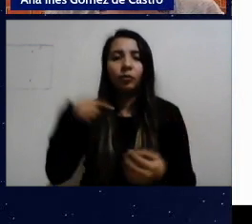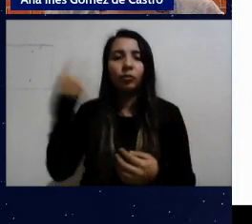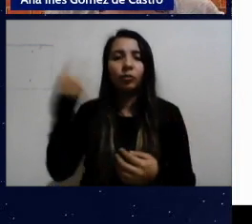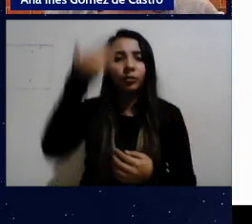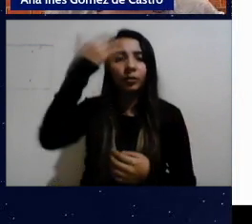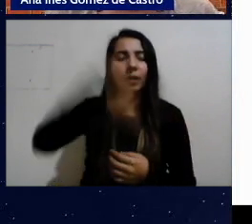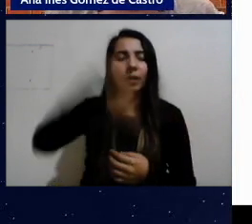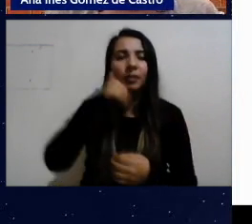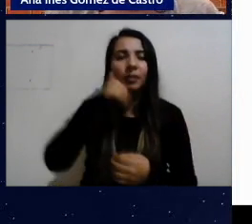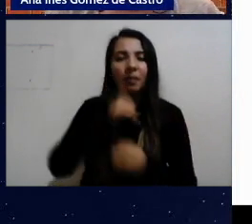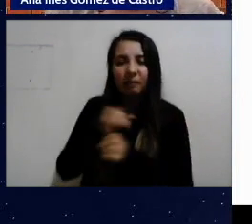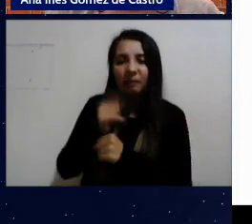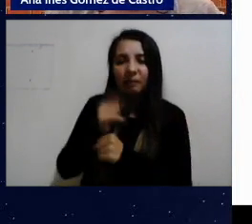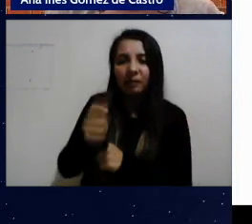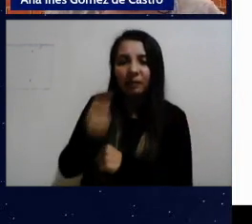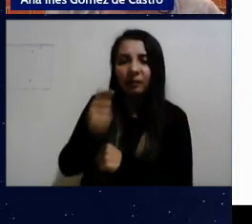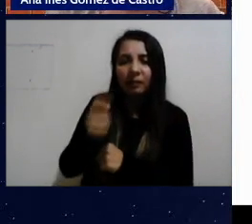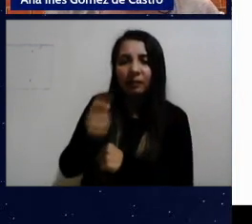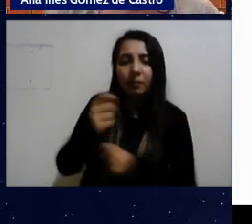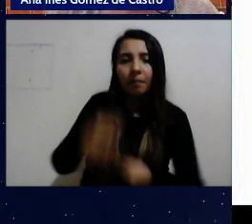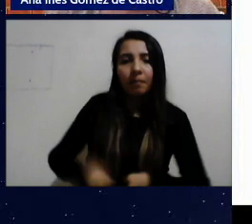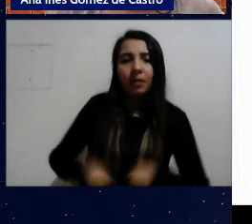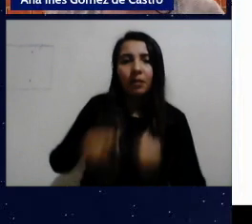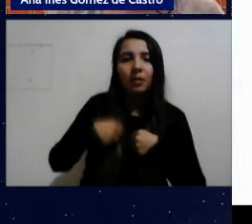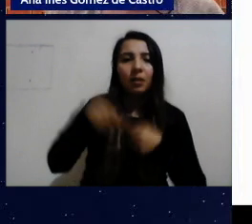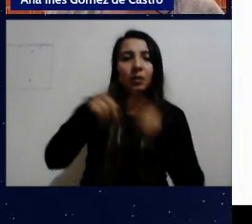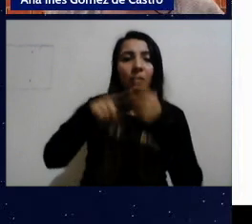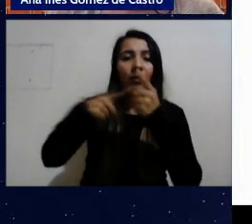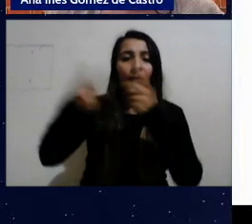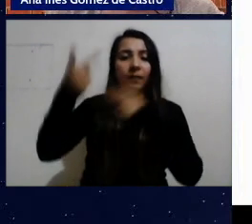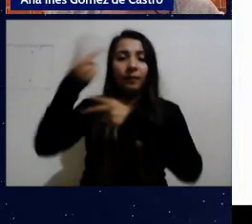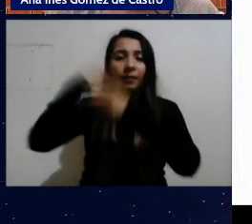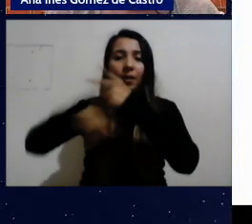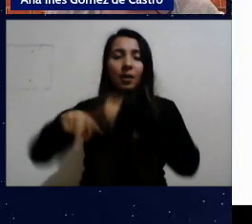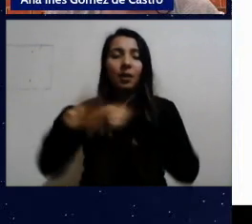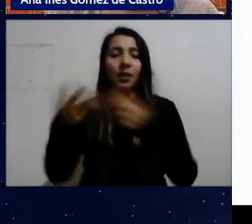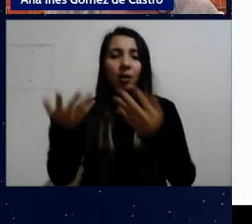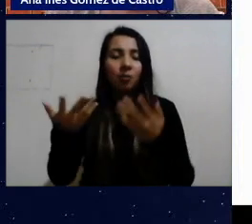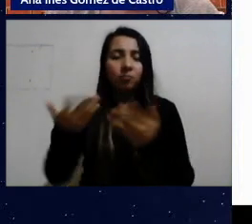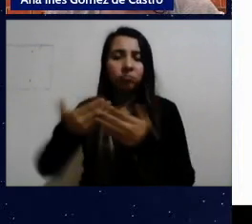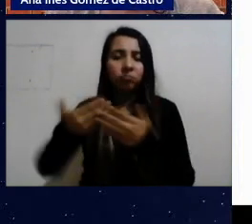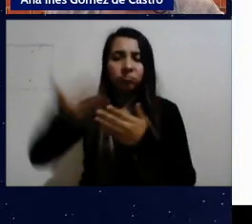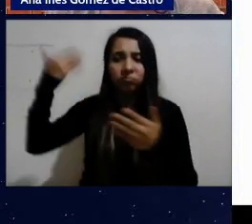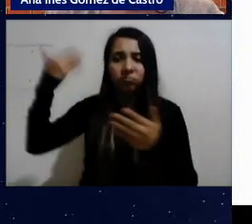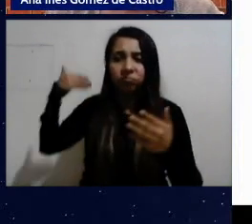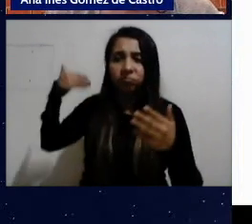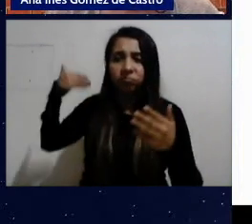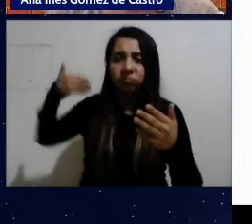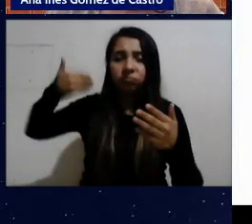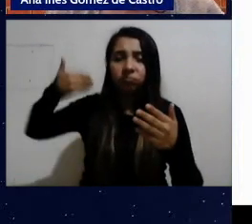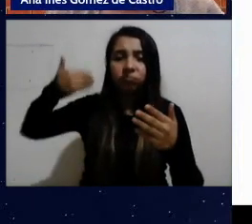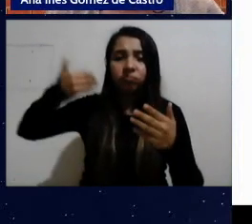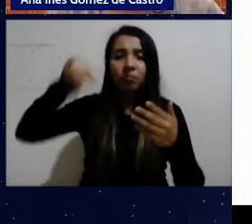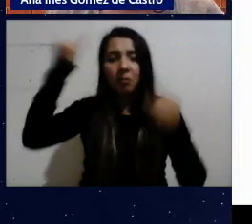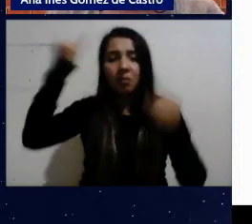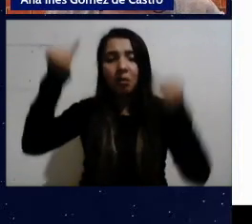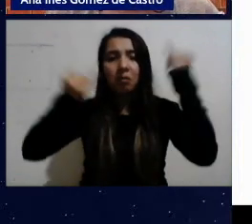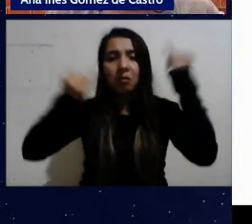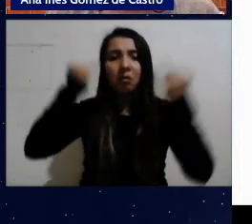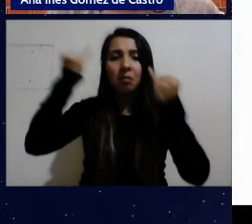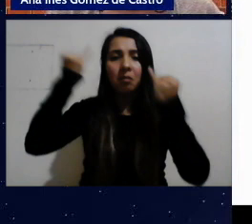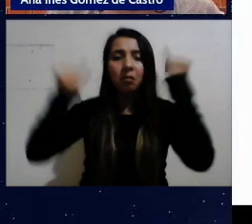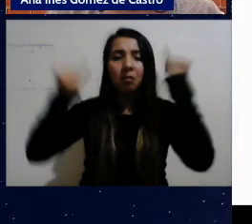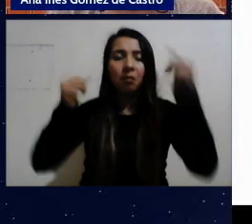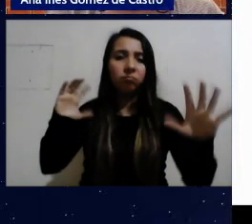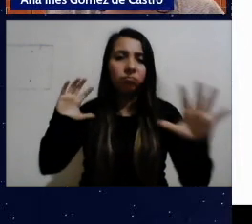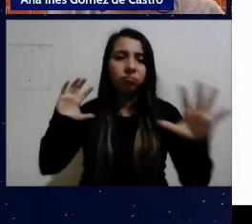los objetivos fundamentales de la ciencia. Y como tal, pues bueno, se viene abordando de una manera o de otra a lo largo